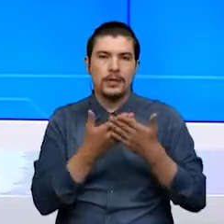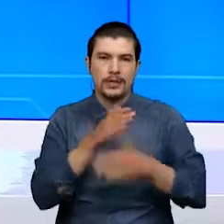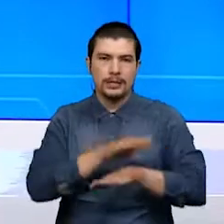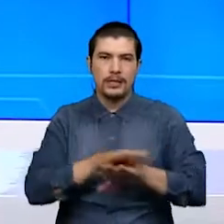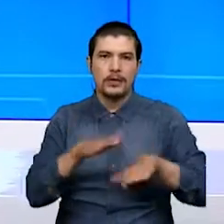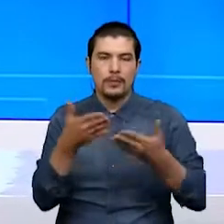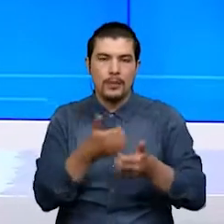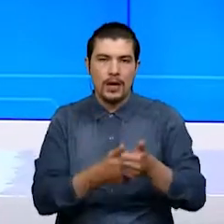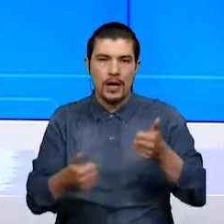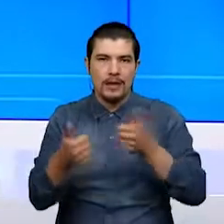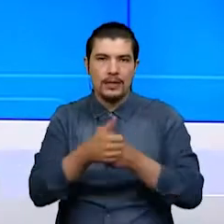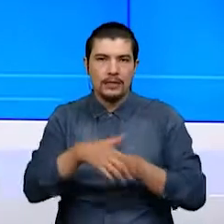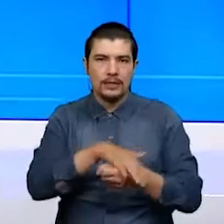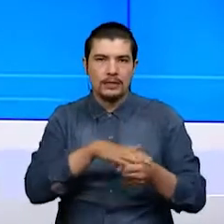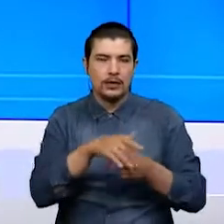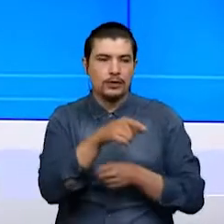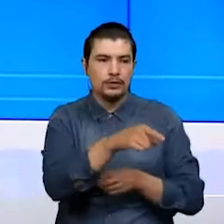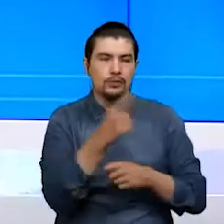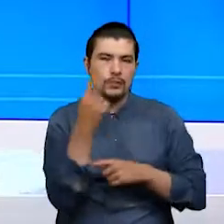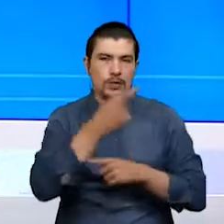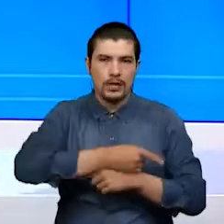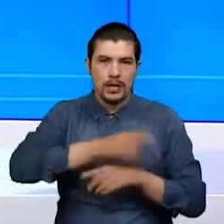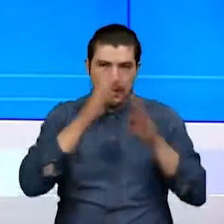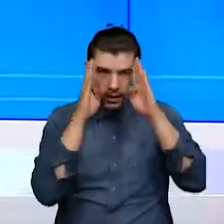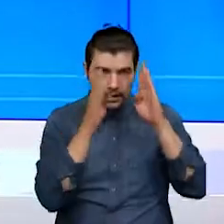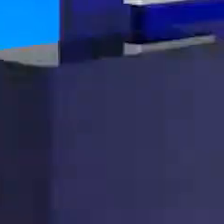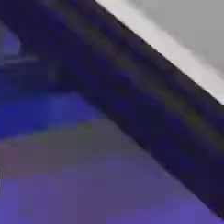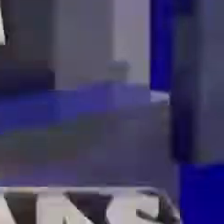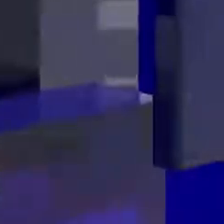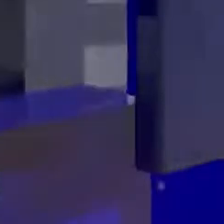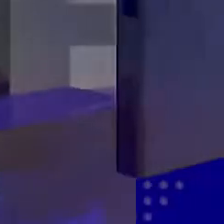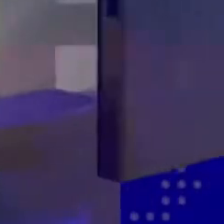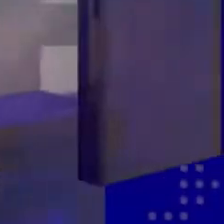y las jornadas allí de atención en materia de salud adelante